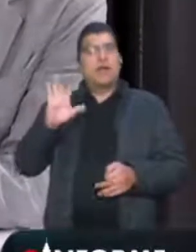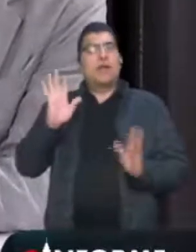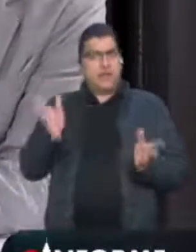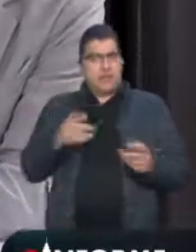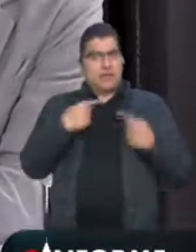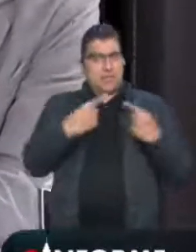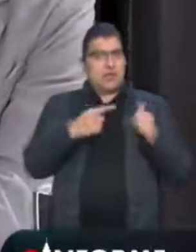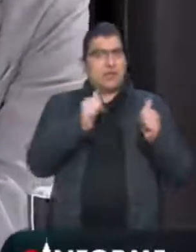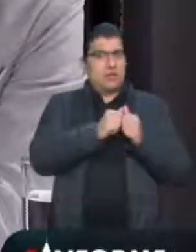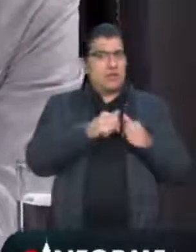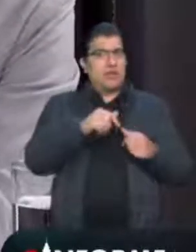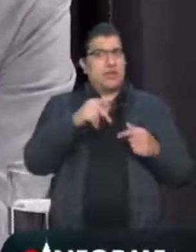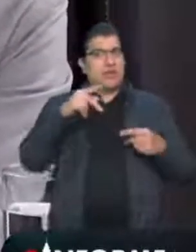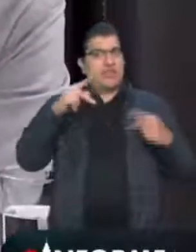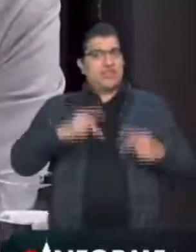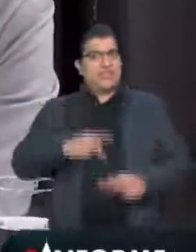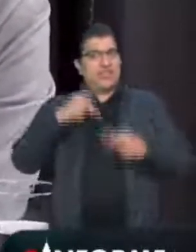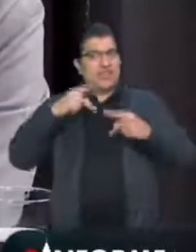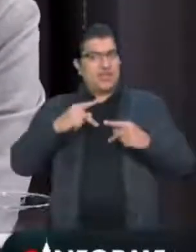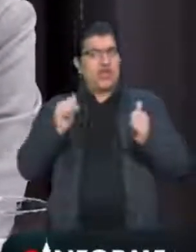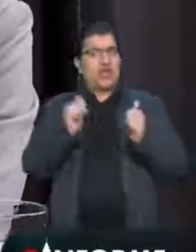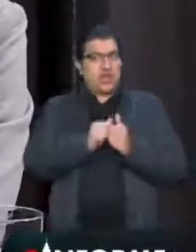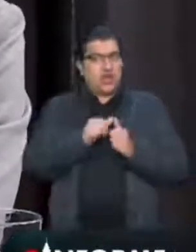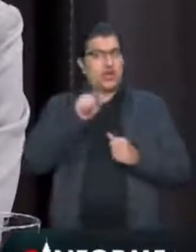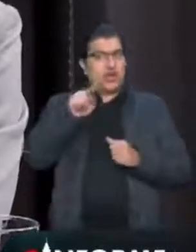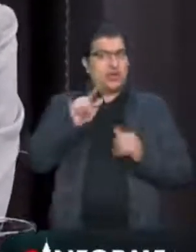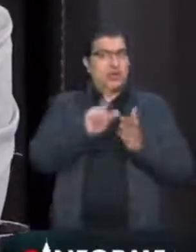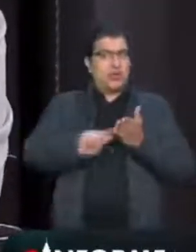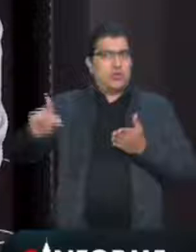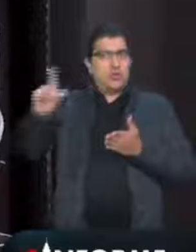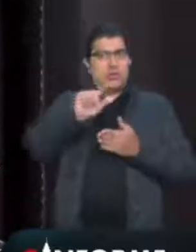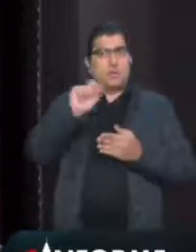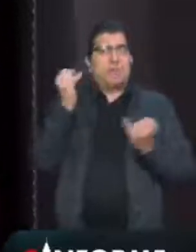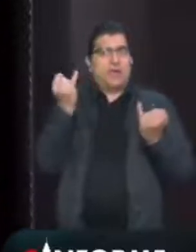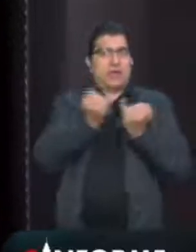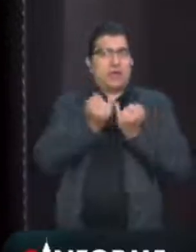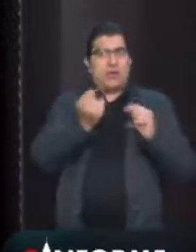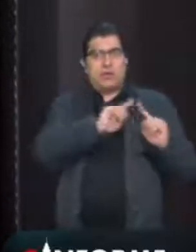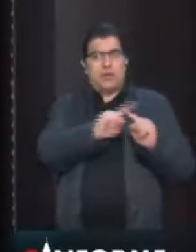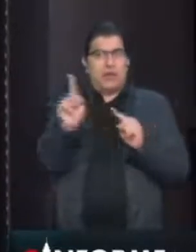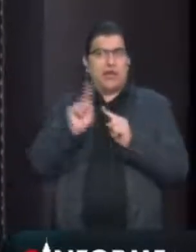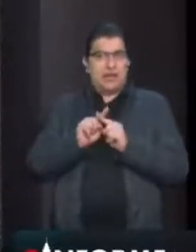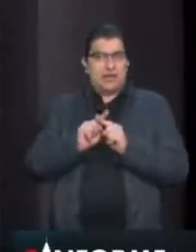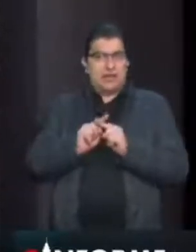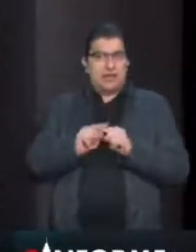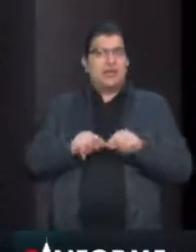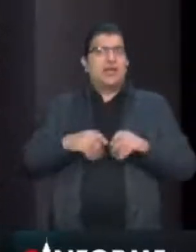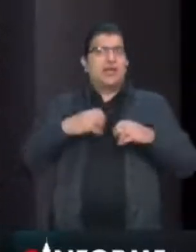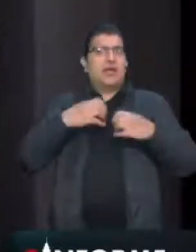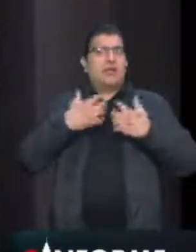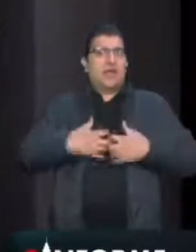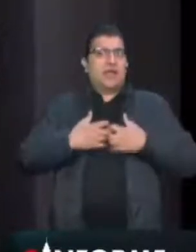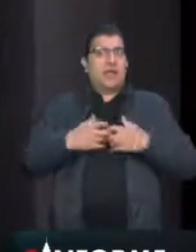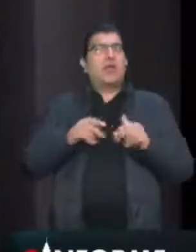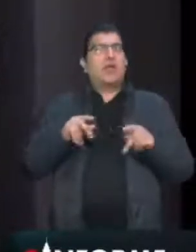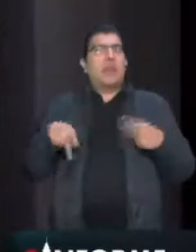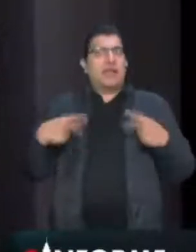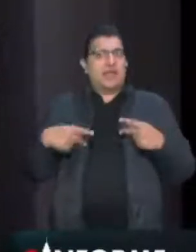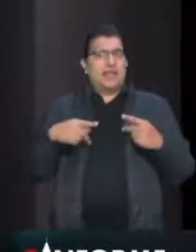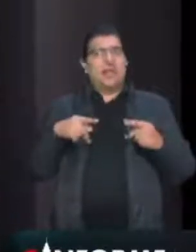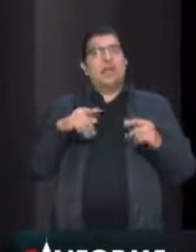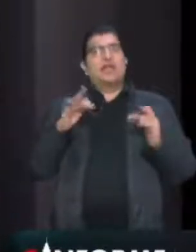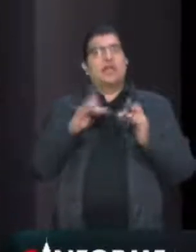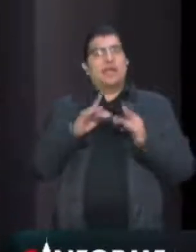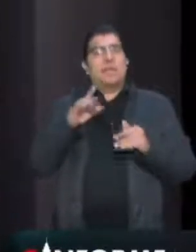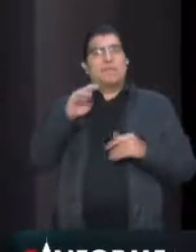con TikTok, con Twitter y también con estas empresas de venta de productos en línea como Mercado